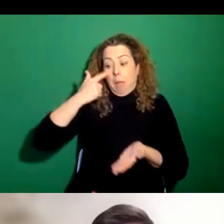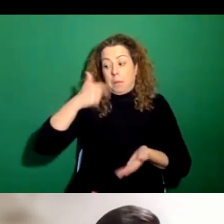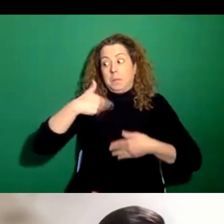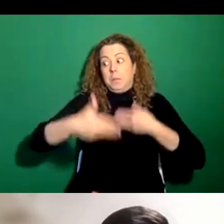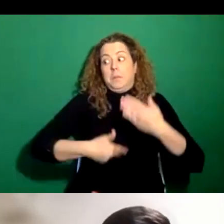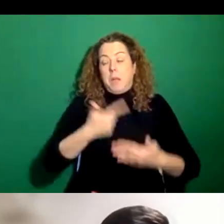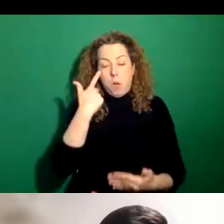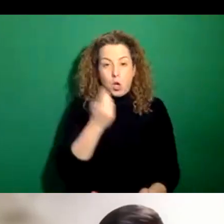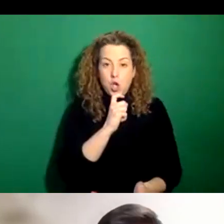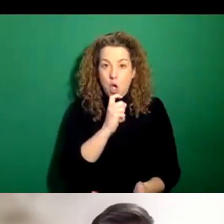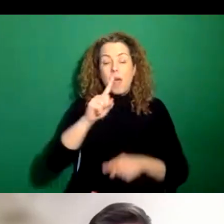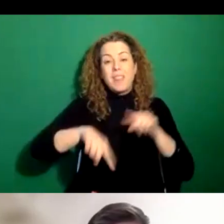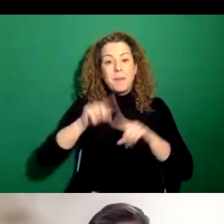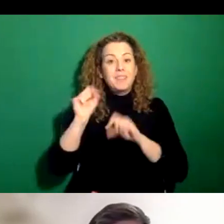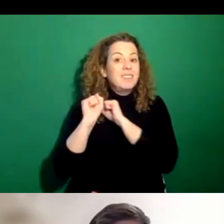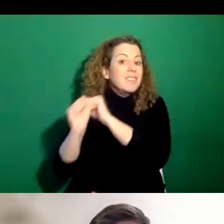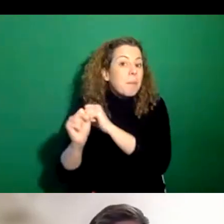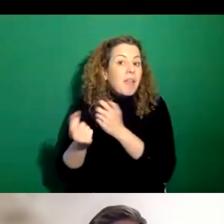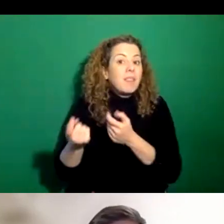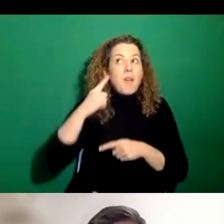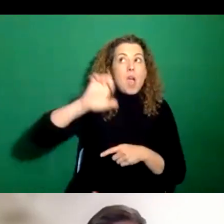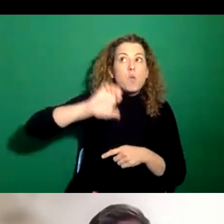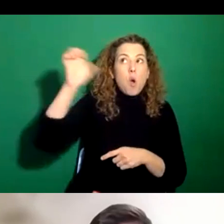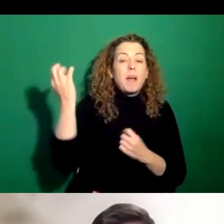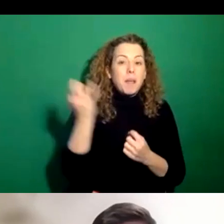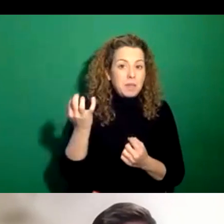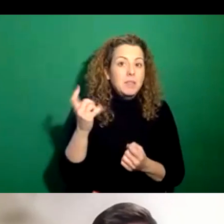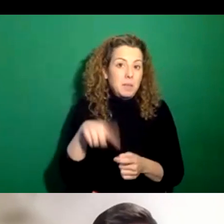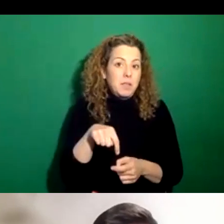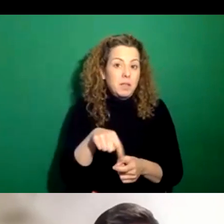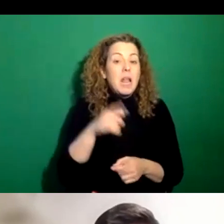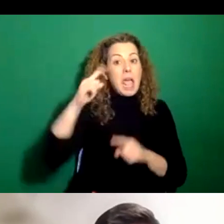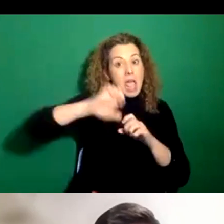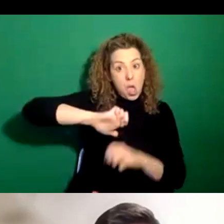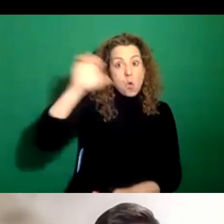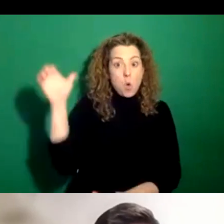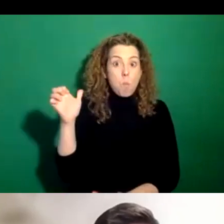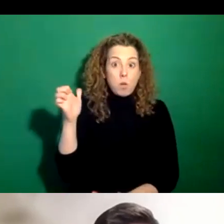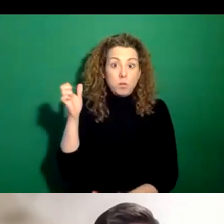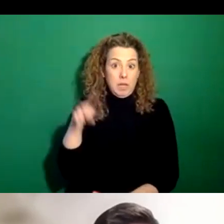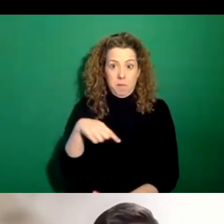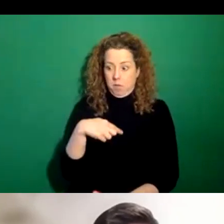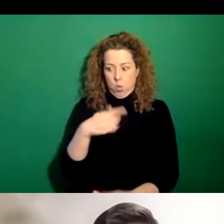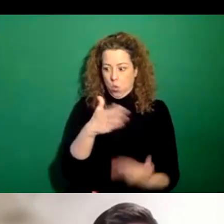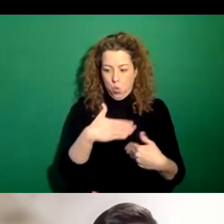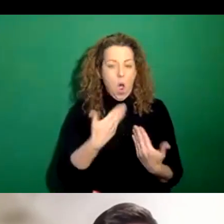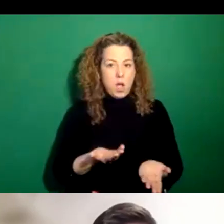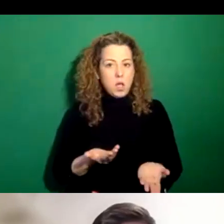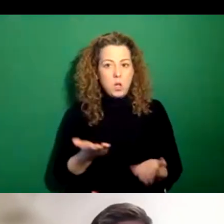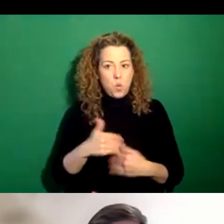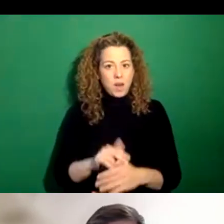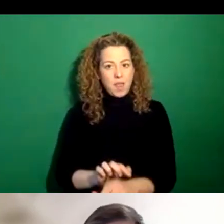Y normalmente dependemos también de lo que ocurra en Europa, y en este caso nos pasa igual. A nivel europeo prácticamente no tenemos tampoco